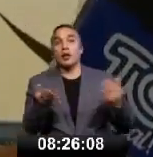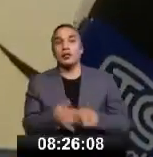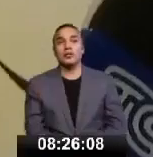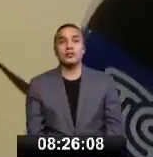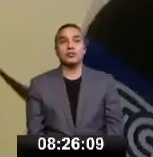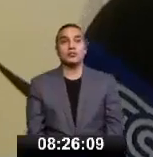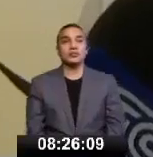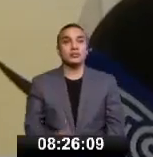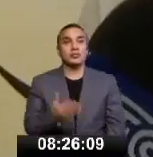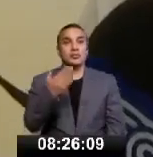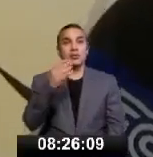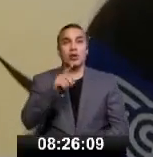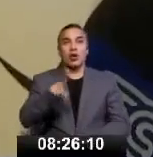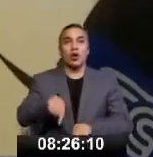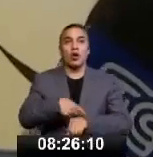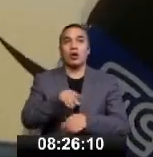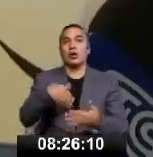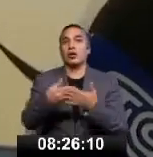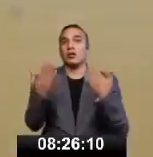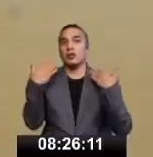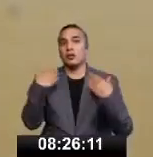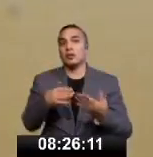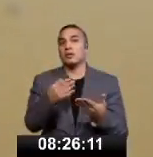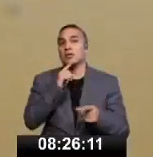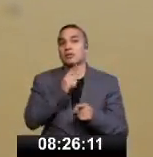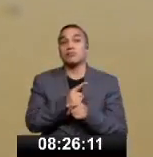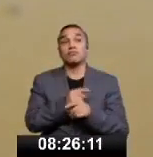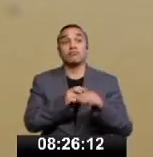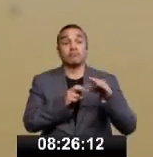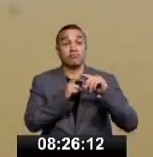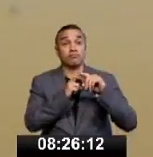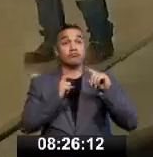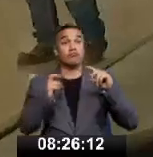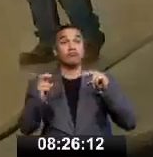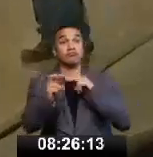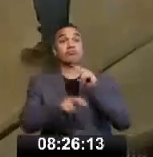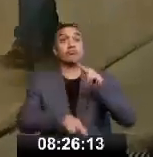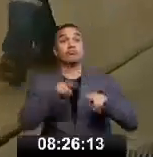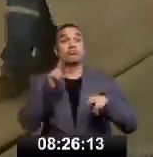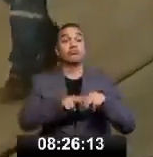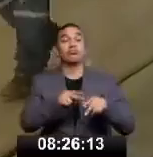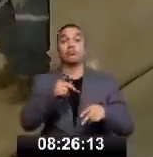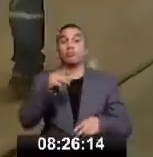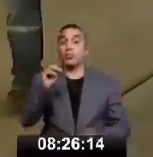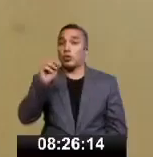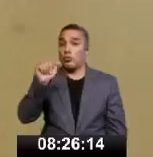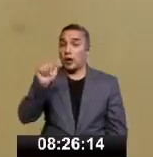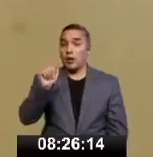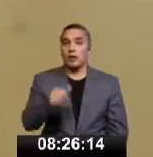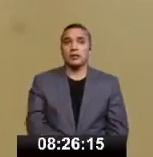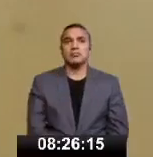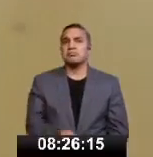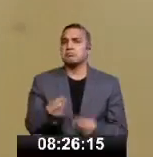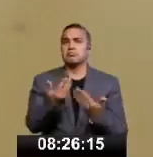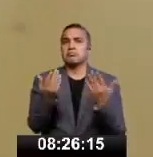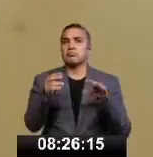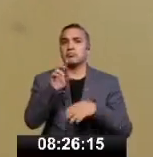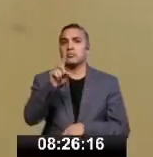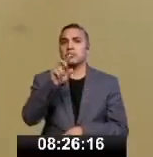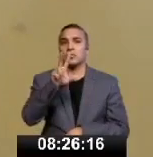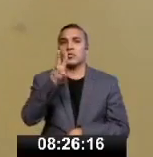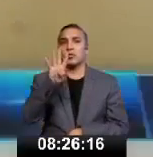picos nos demoramos horas en llegar a Guayaquil y viceversa, ¿no? La aerovía es construida por el consorcio Poma Sofratesa a un costo de